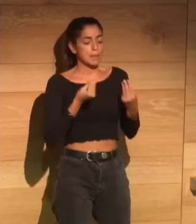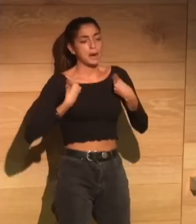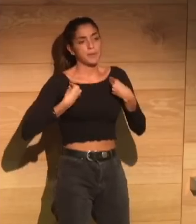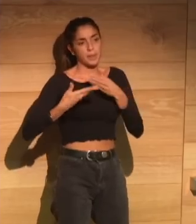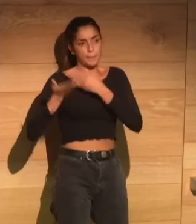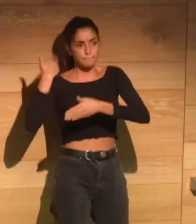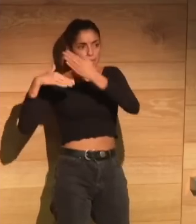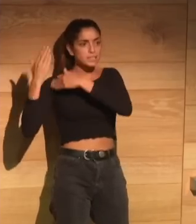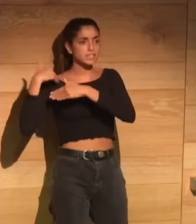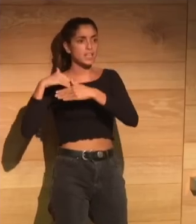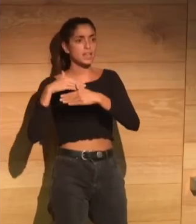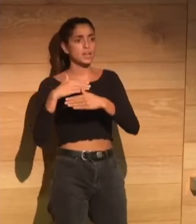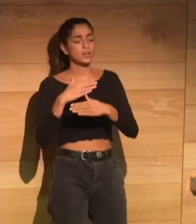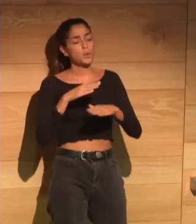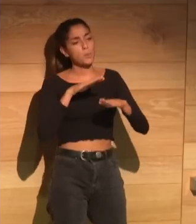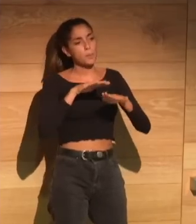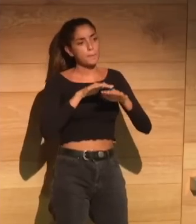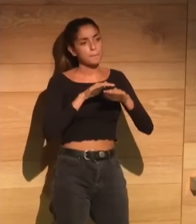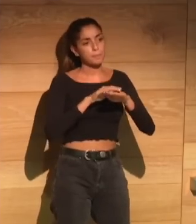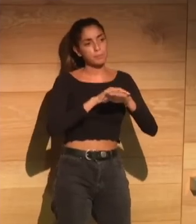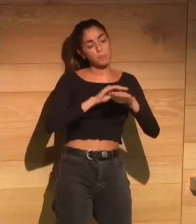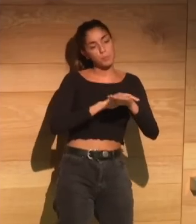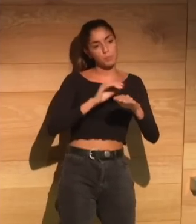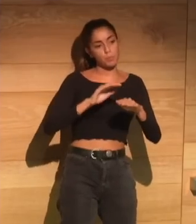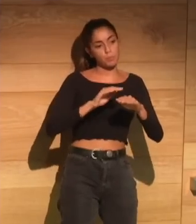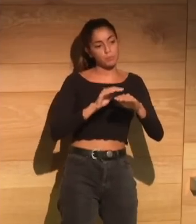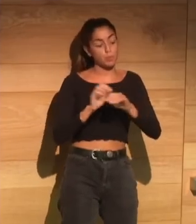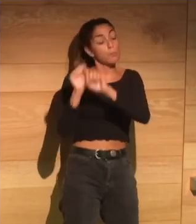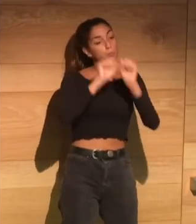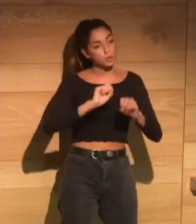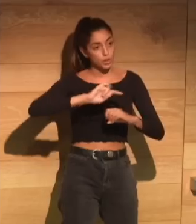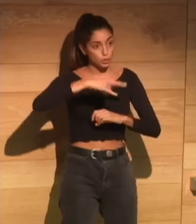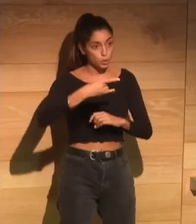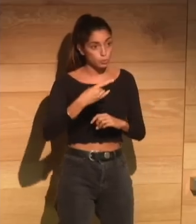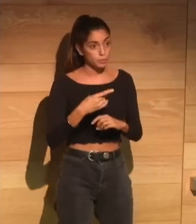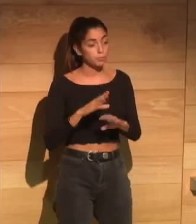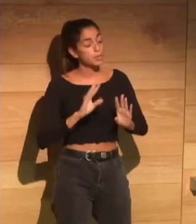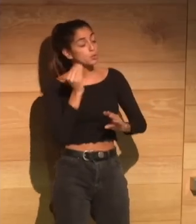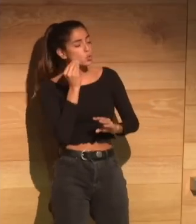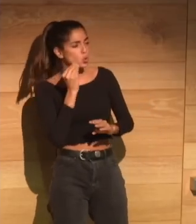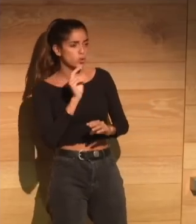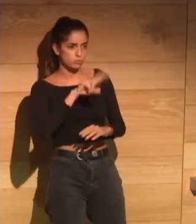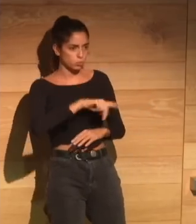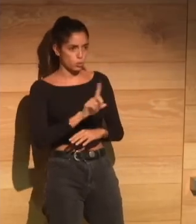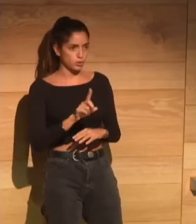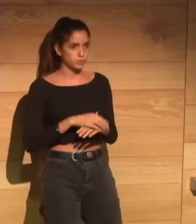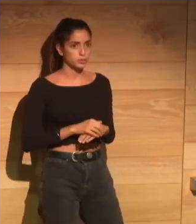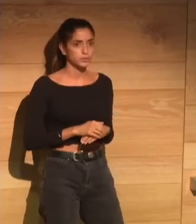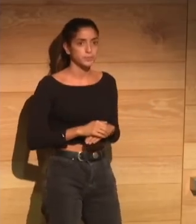con condescendencia, con paternalismo, de hay que comprenderles porque eran tontos. No, pues no eran tontos, eran listísimos.